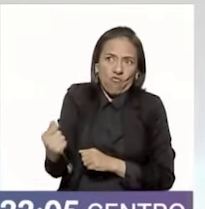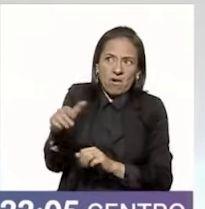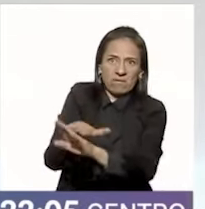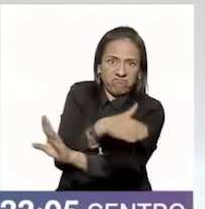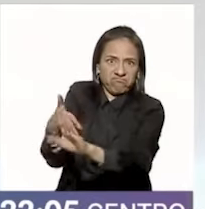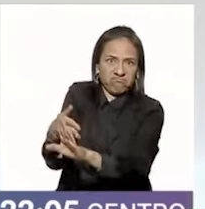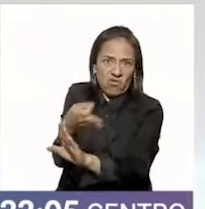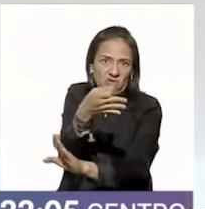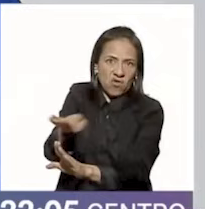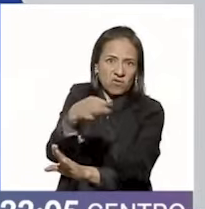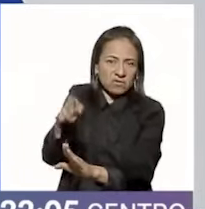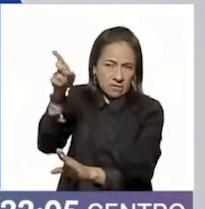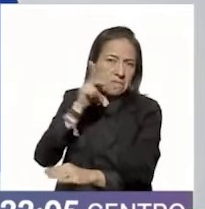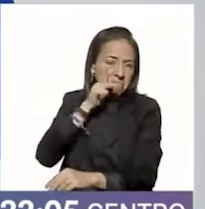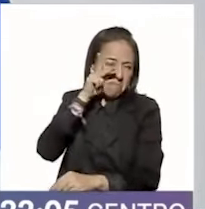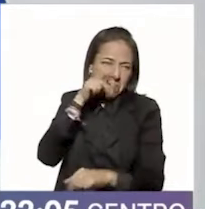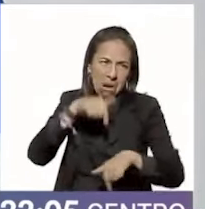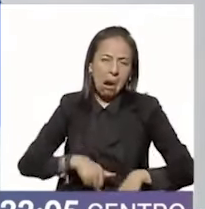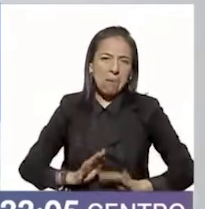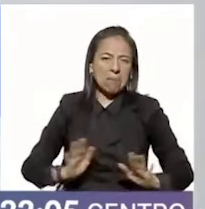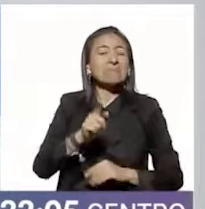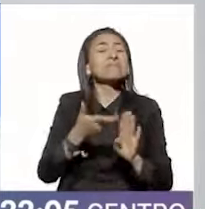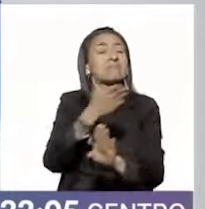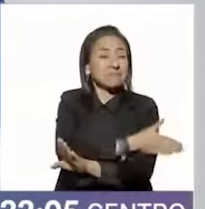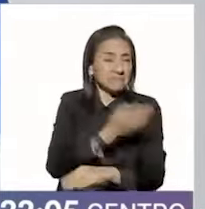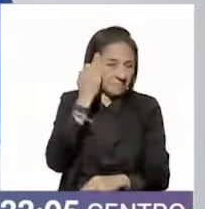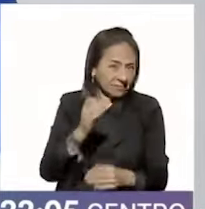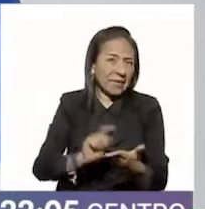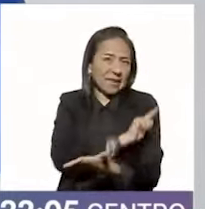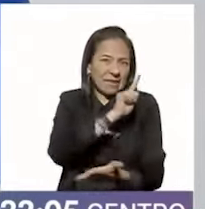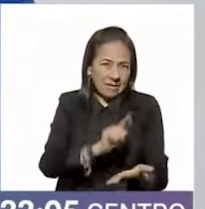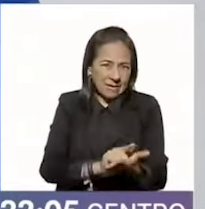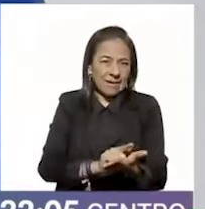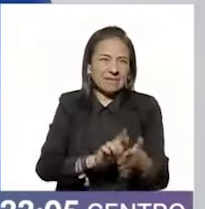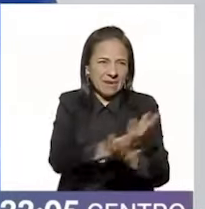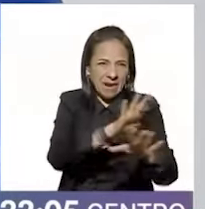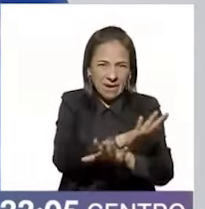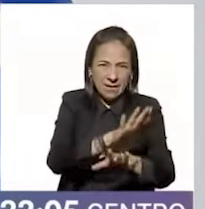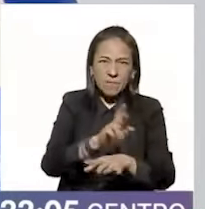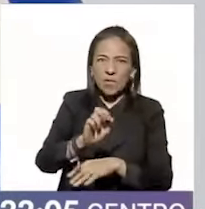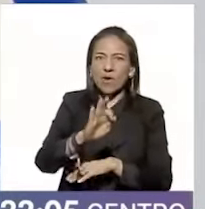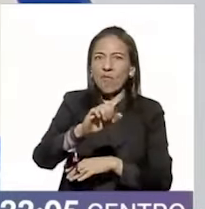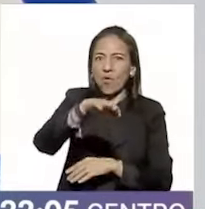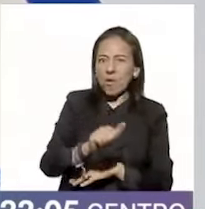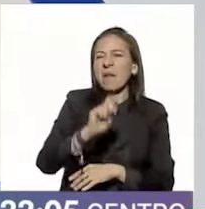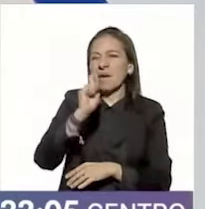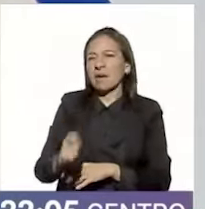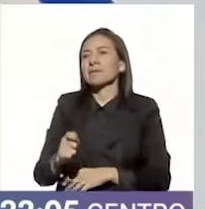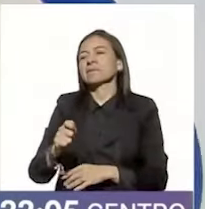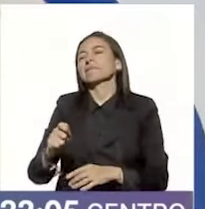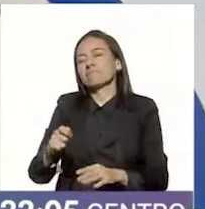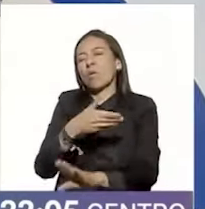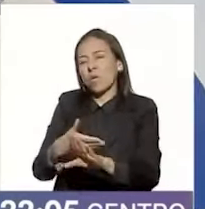vacunas, en la historia de México, tanto las leyes de reforma como la guerra cristera, sí, claro, sí son como una especie de vacuna. Sí, es claro. Cierto. Y las